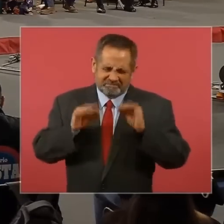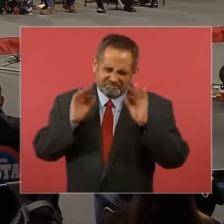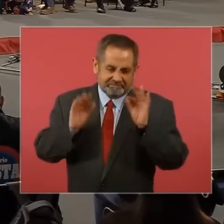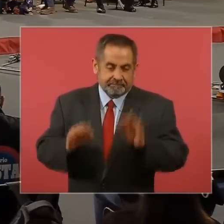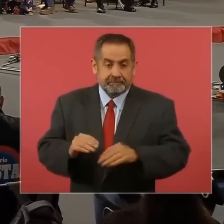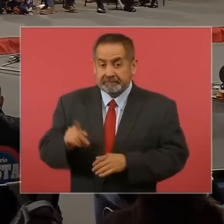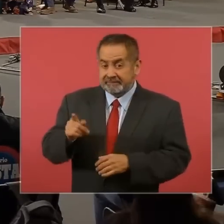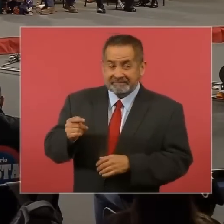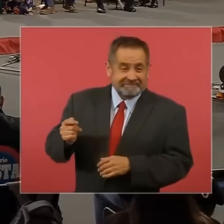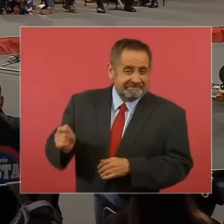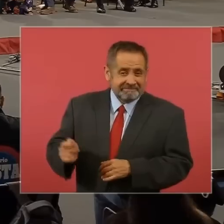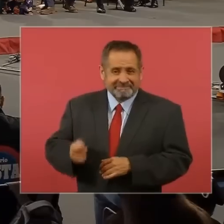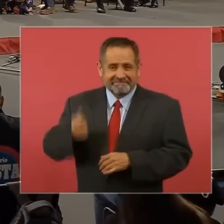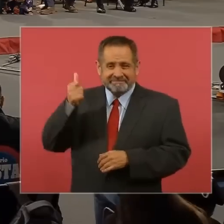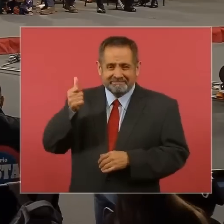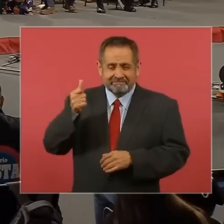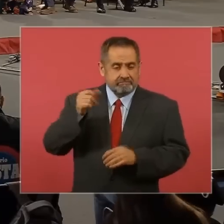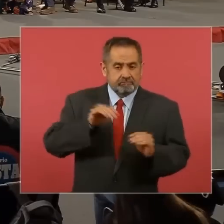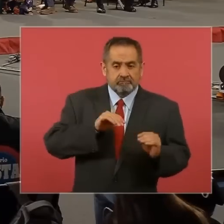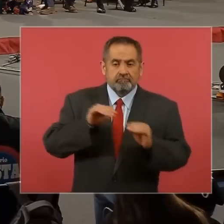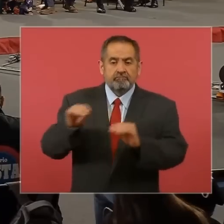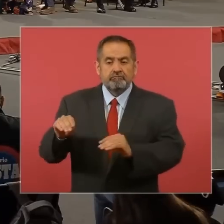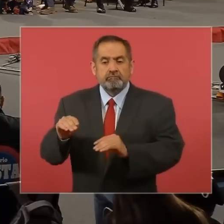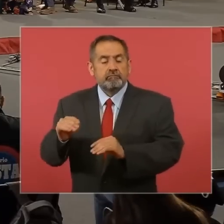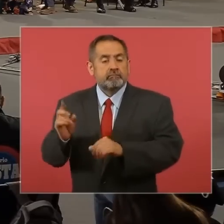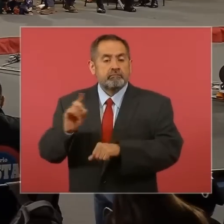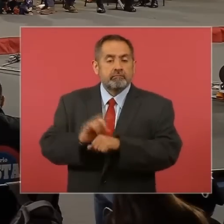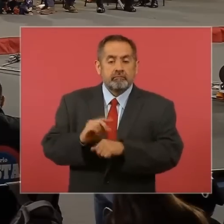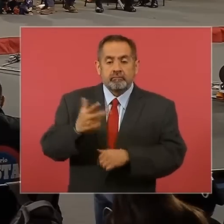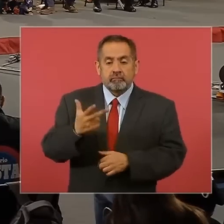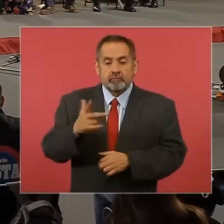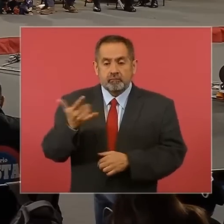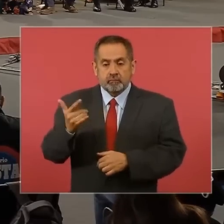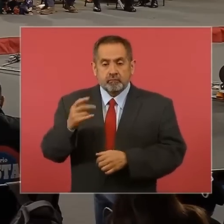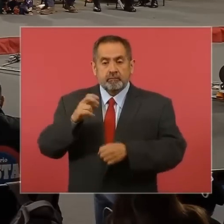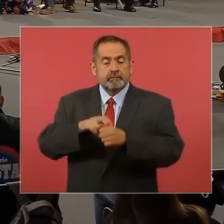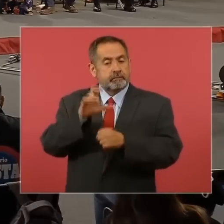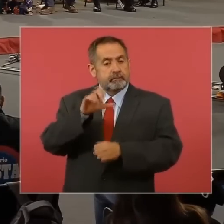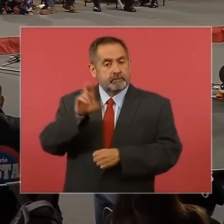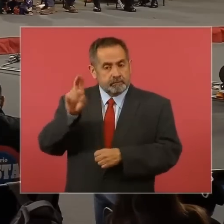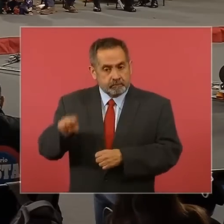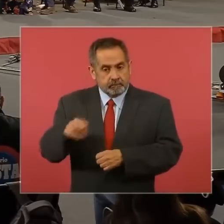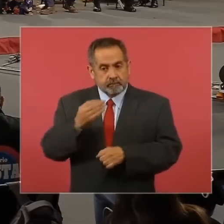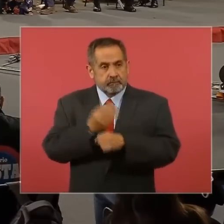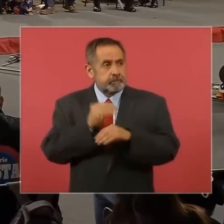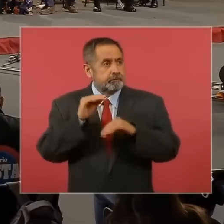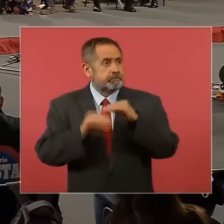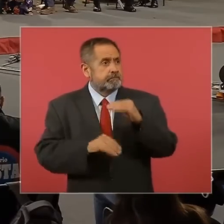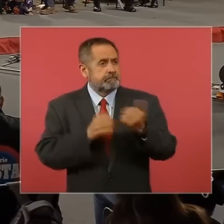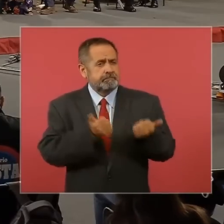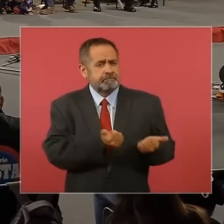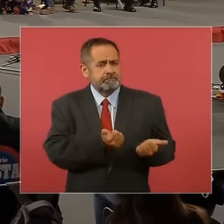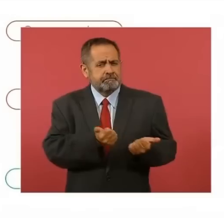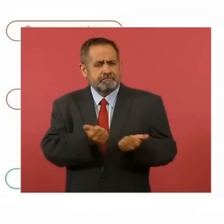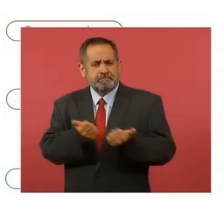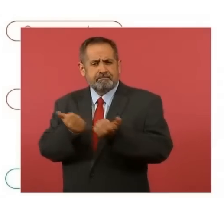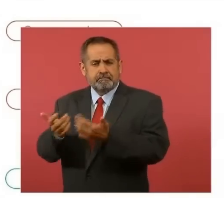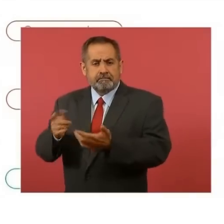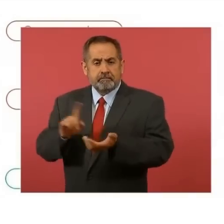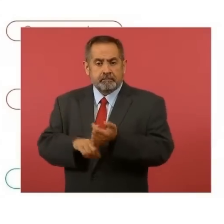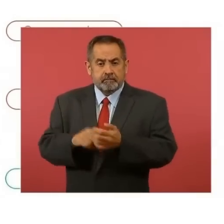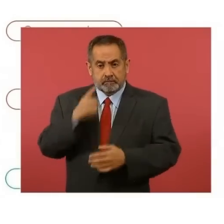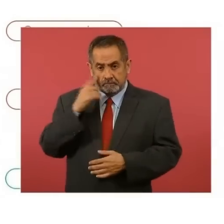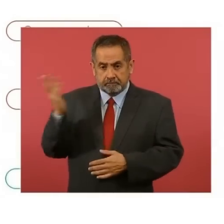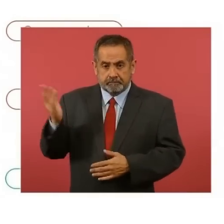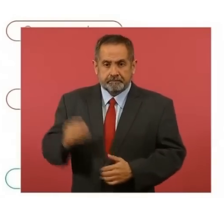primer tren que se va a entregar el 8 de julio en Cancún y el cual está preparándose para el embarque. Es un tren de 4